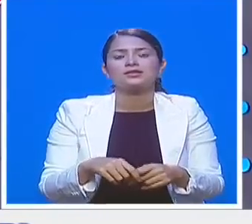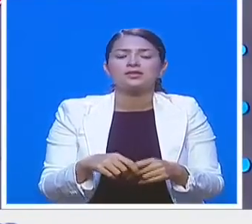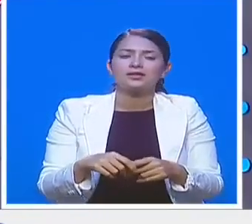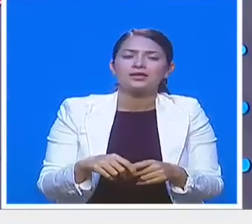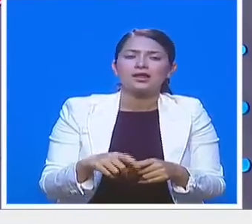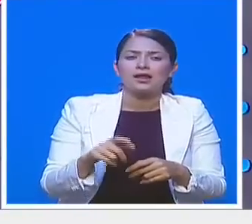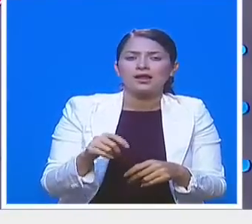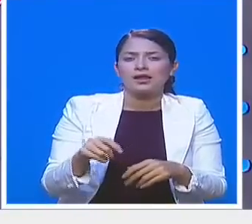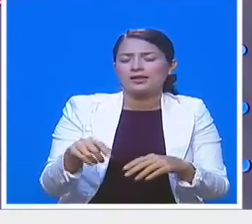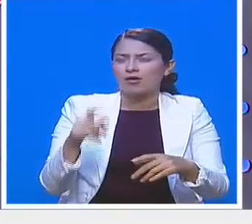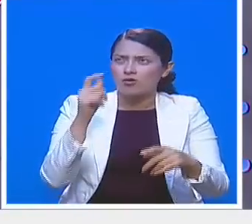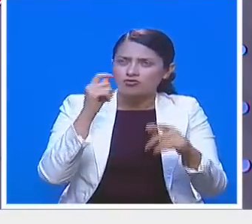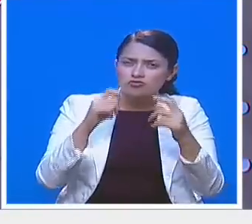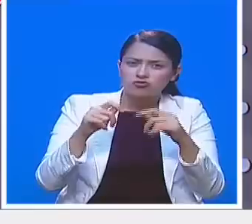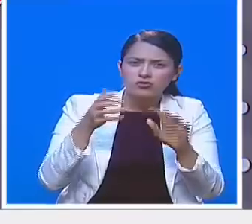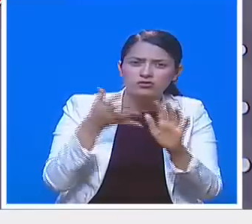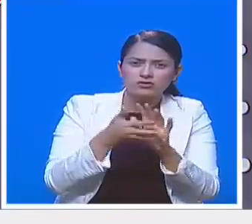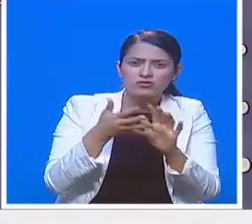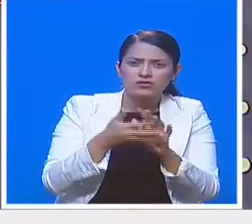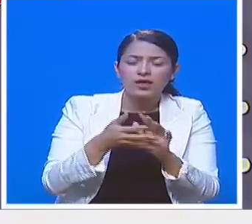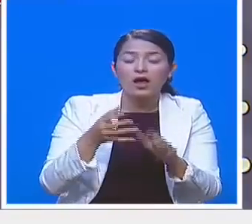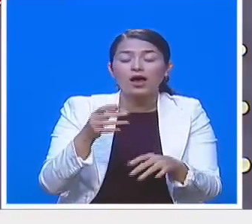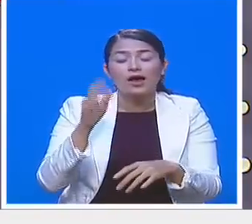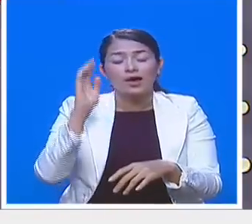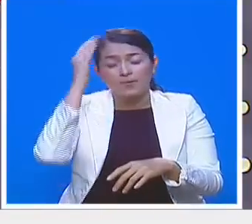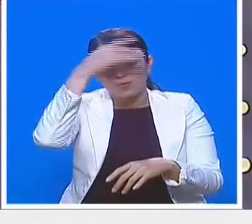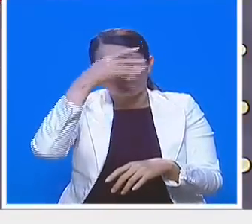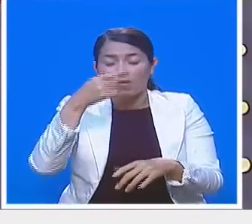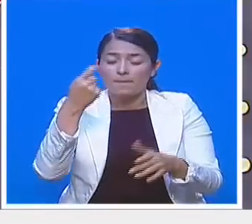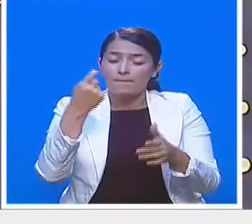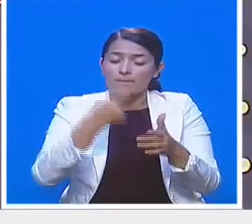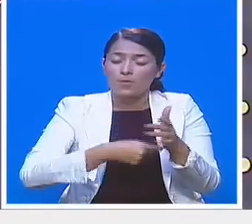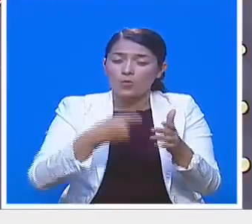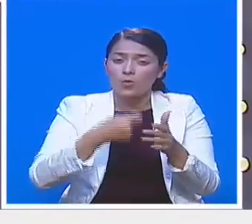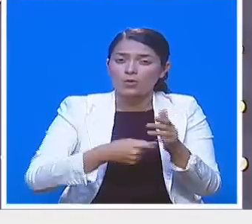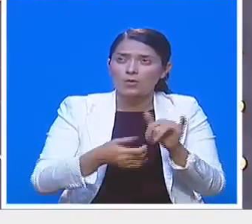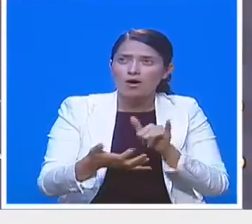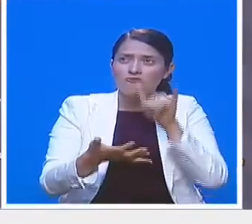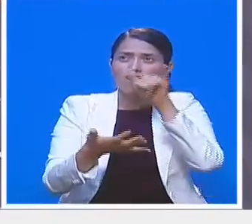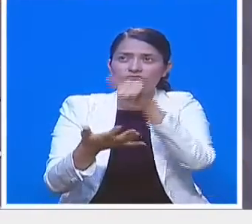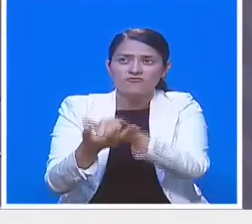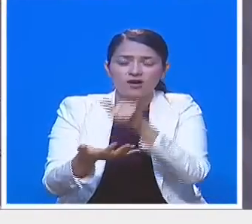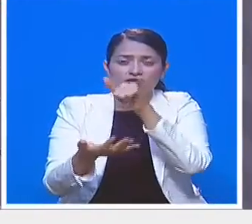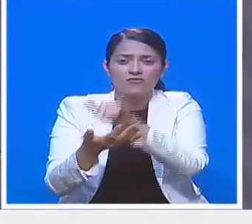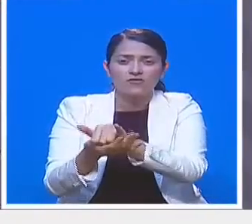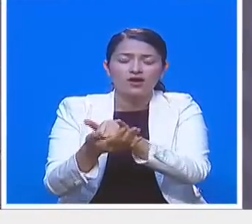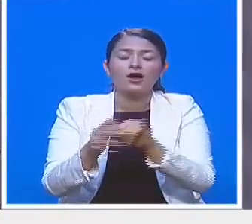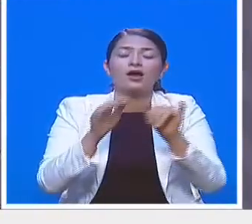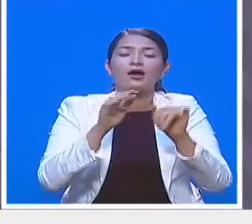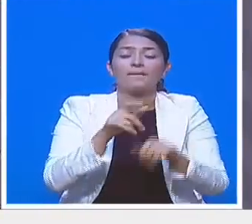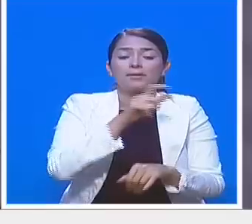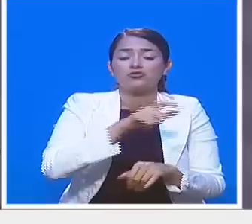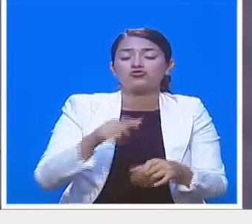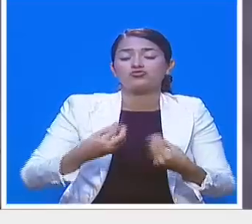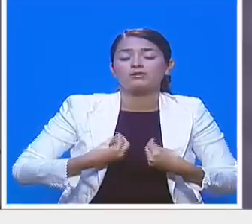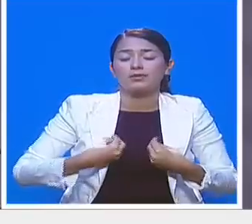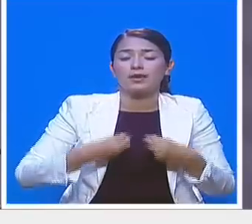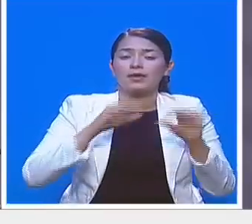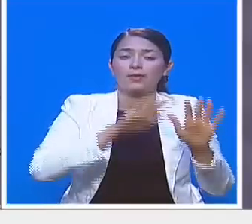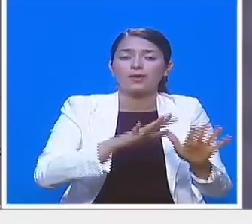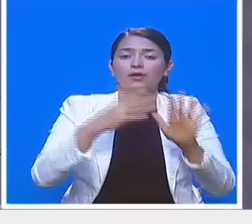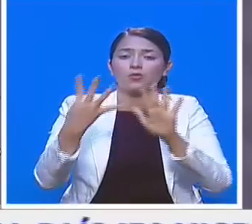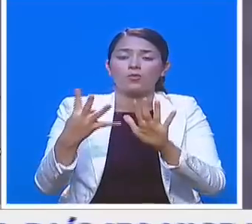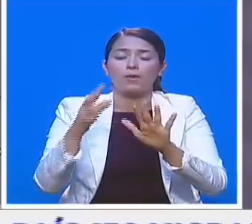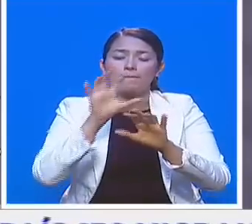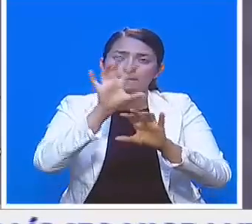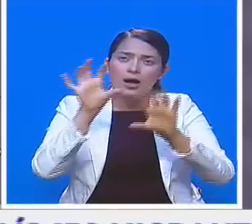back. Trump anuncia la prohibición de viaje y restricciones a ciudadanos de 19 países. También el